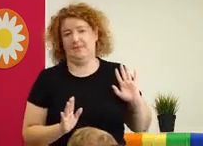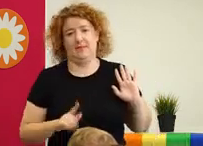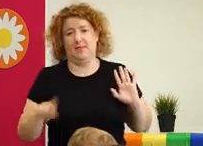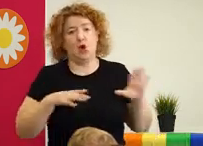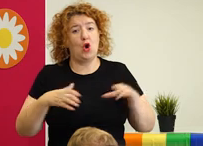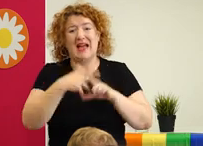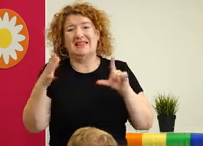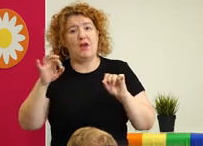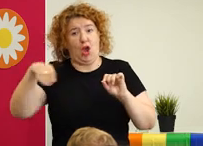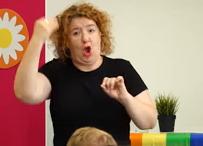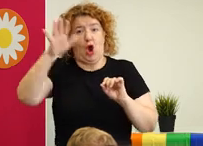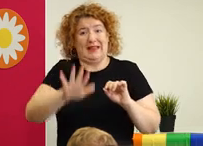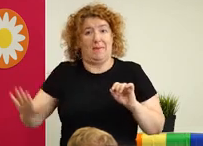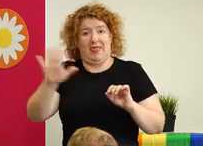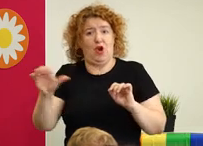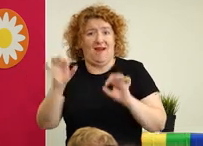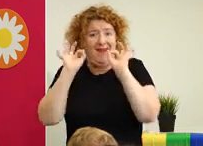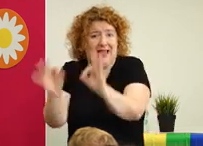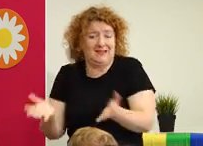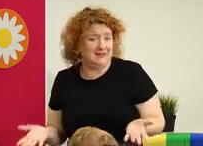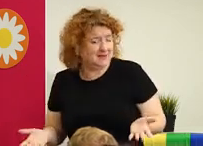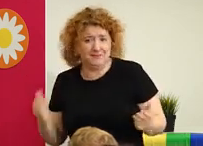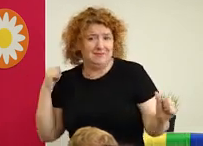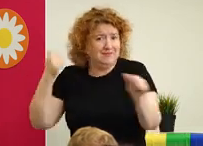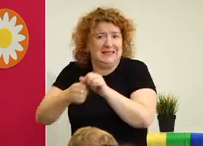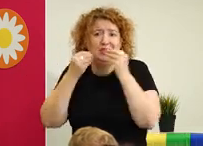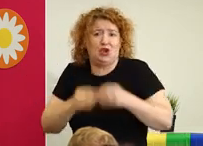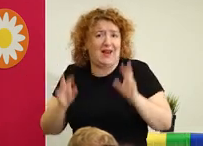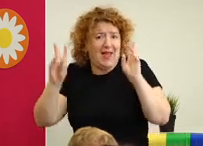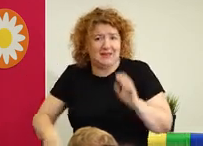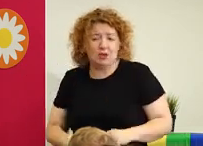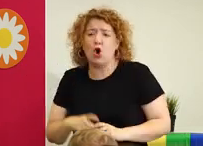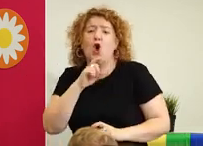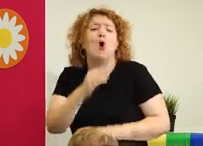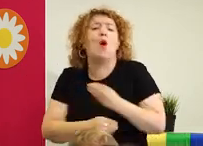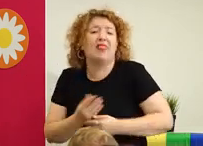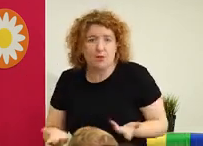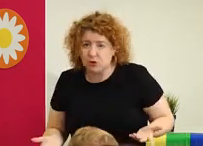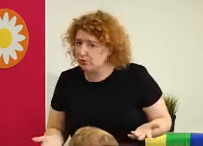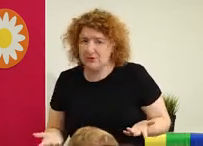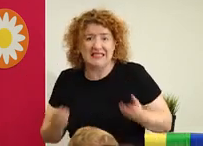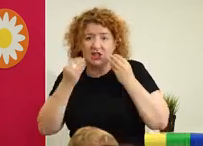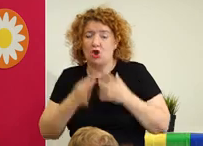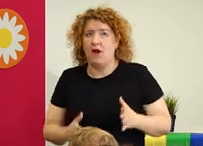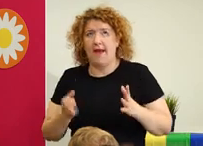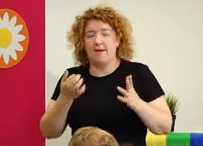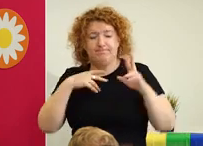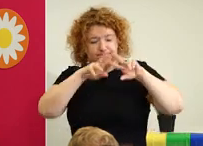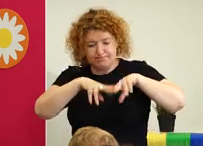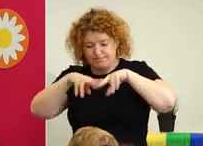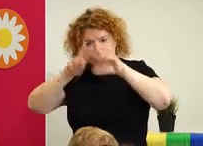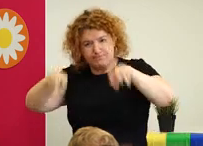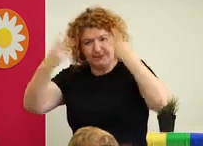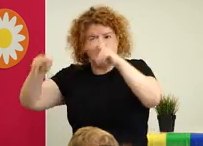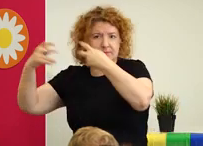a Oriente Medio, sino que ha formado parte durante toda la historia. ¿Y eso cómo se hace? Revisando la historia,